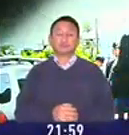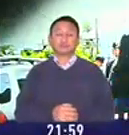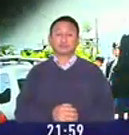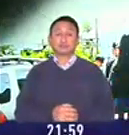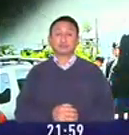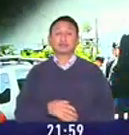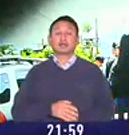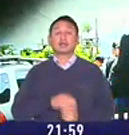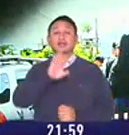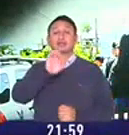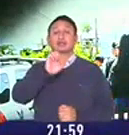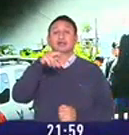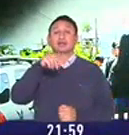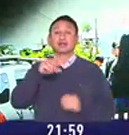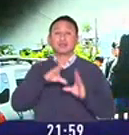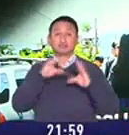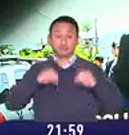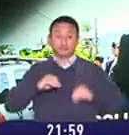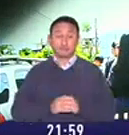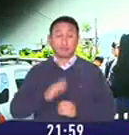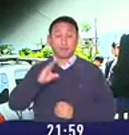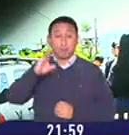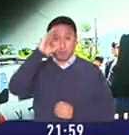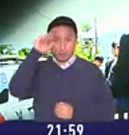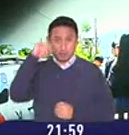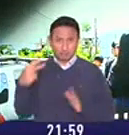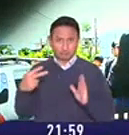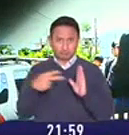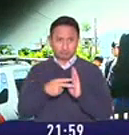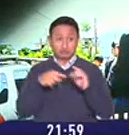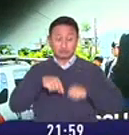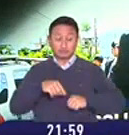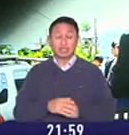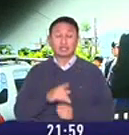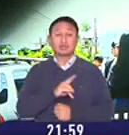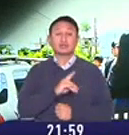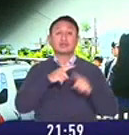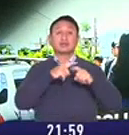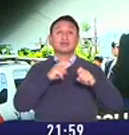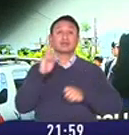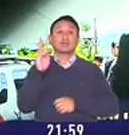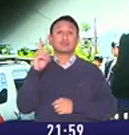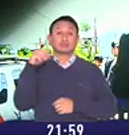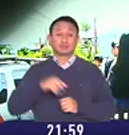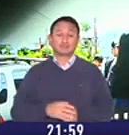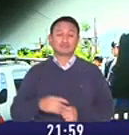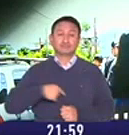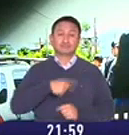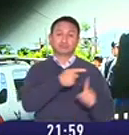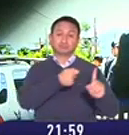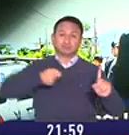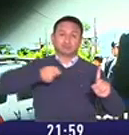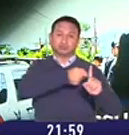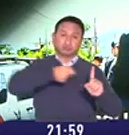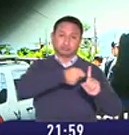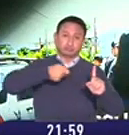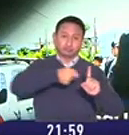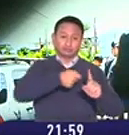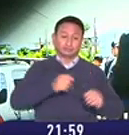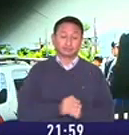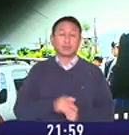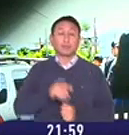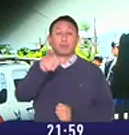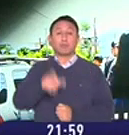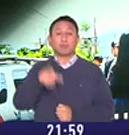En el Tena, provincia de Napo, un policía en servicio activo habría asesinado a su expareja con varias puñaladas. Los